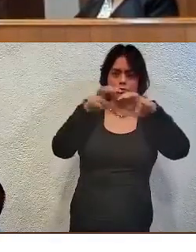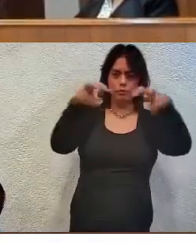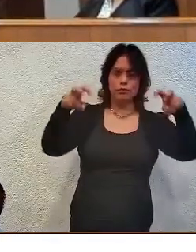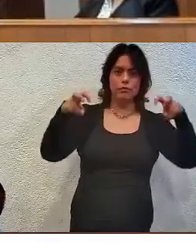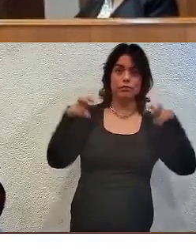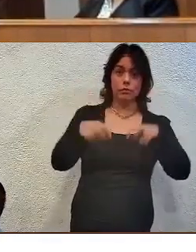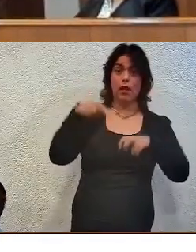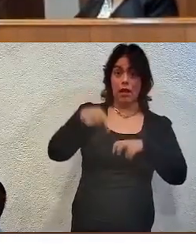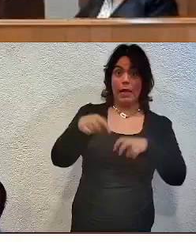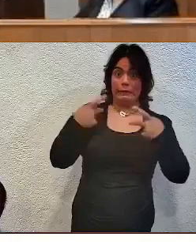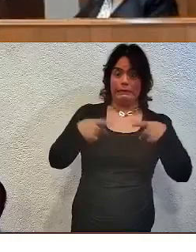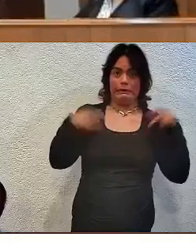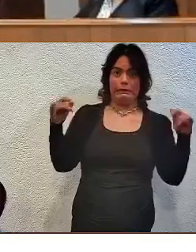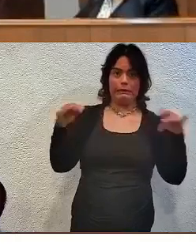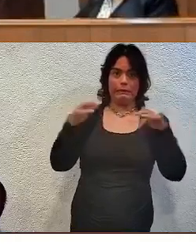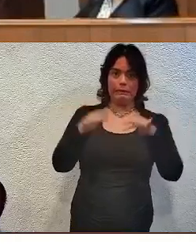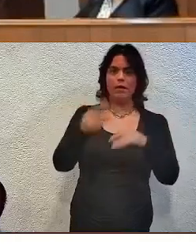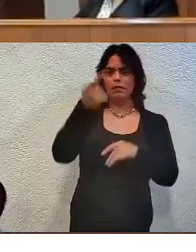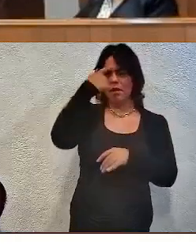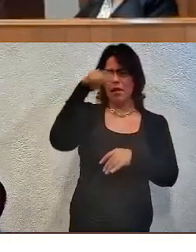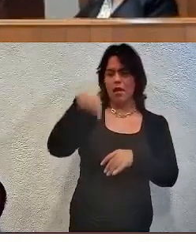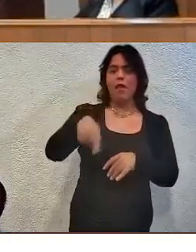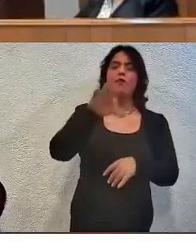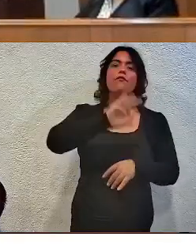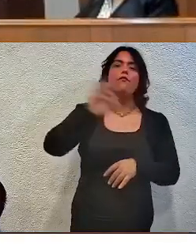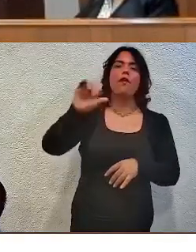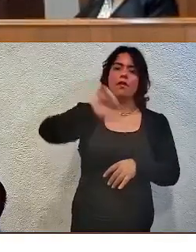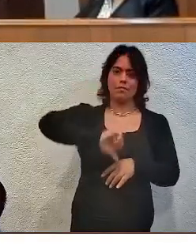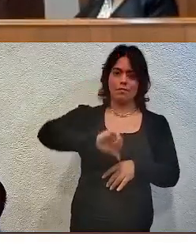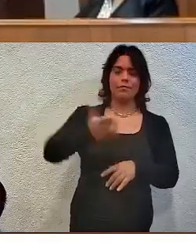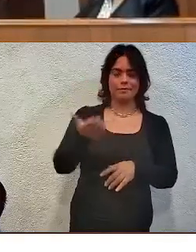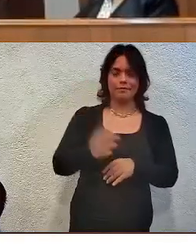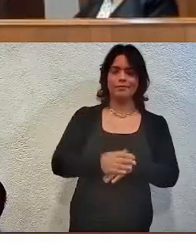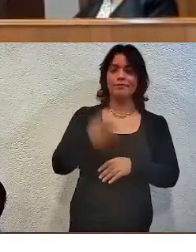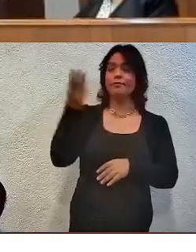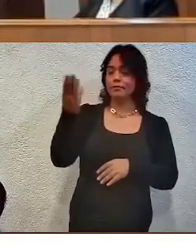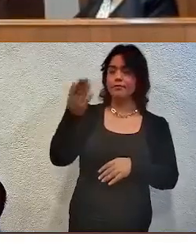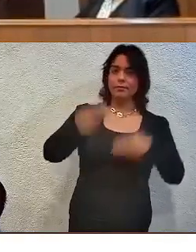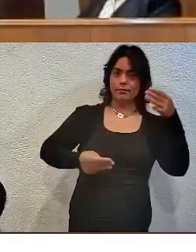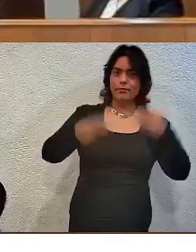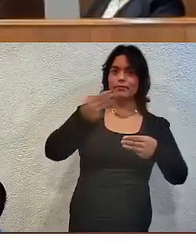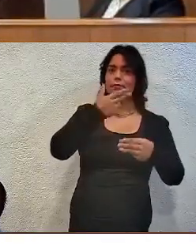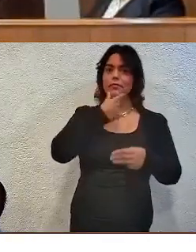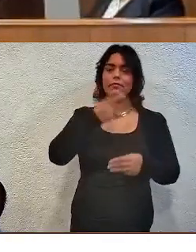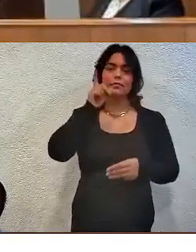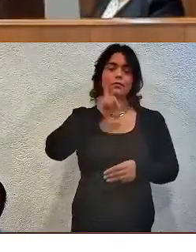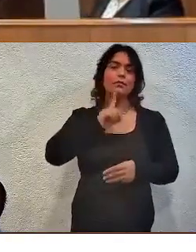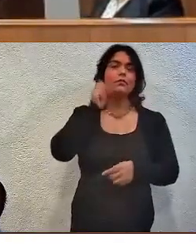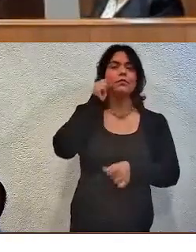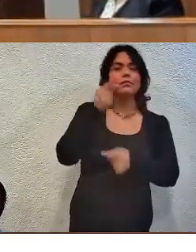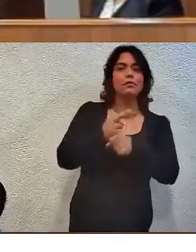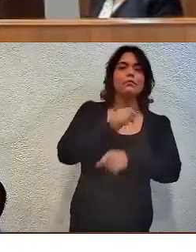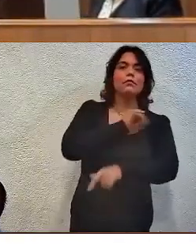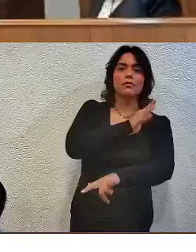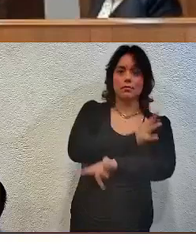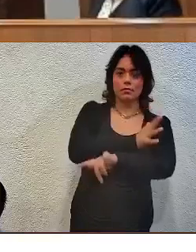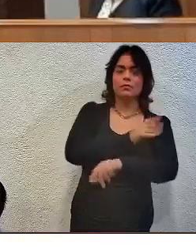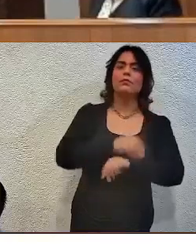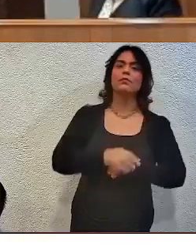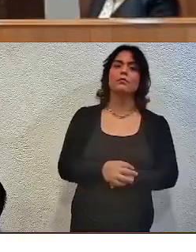presencial convocada para esta fecha. Saludo cordialmente a la magistrada y magistrados, al secretario general,